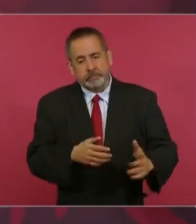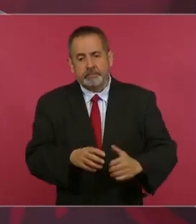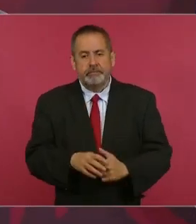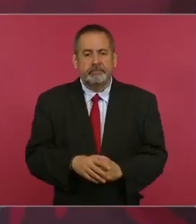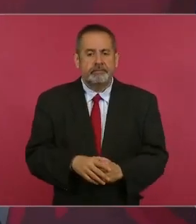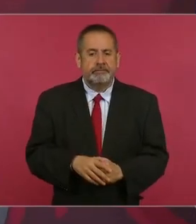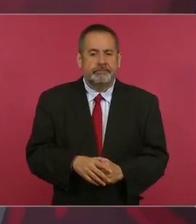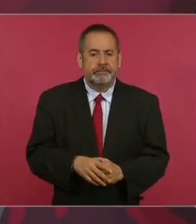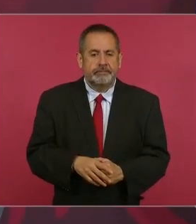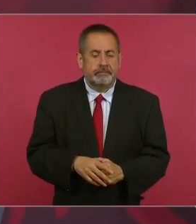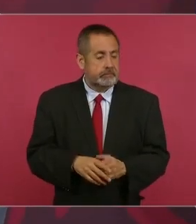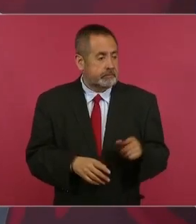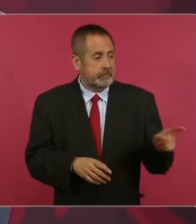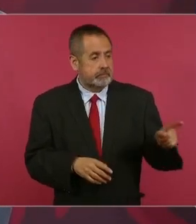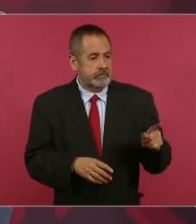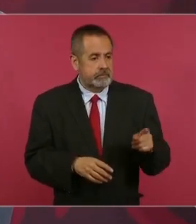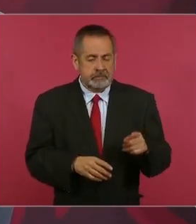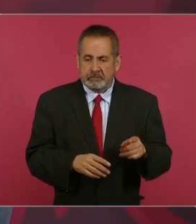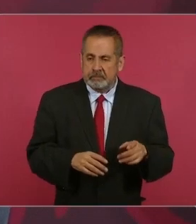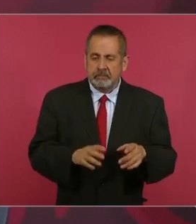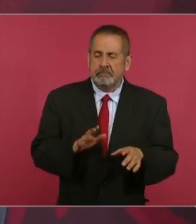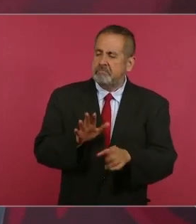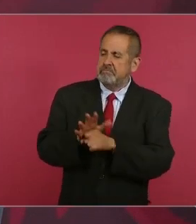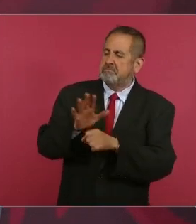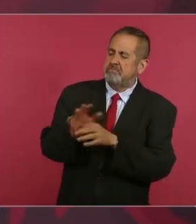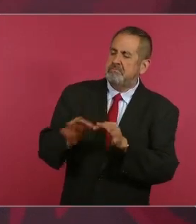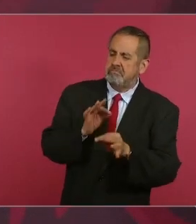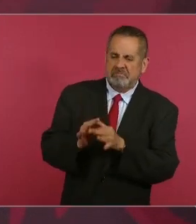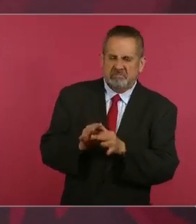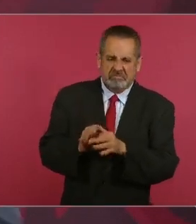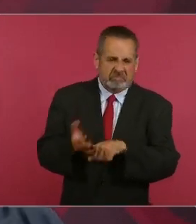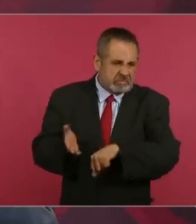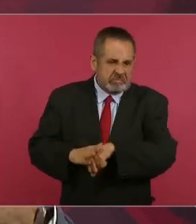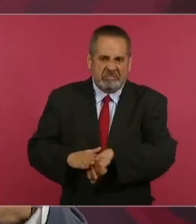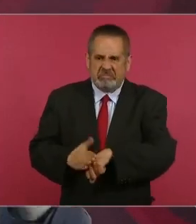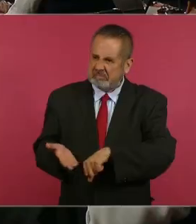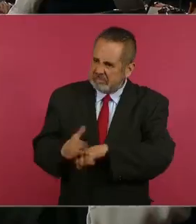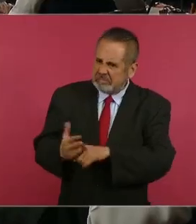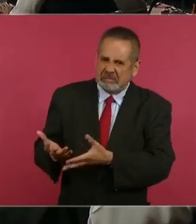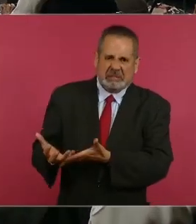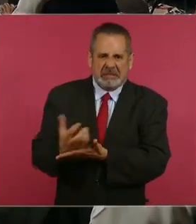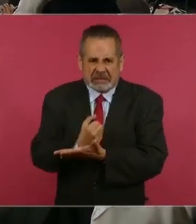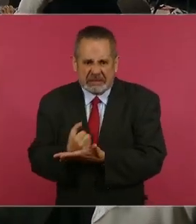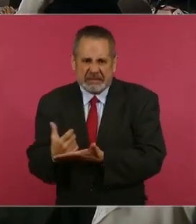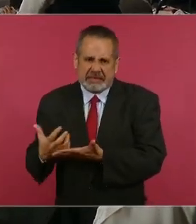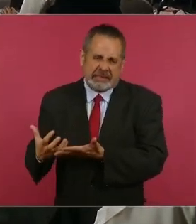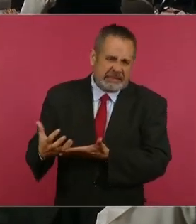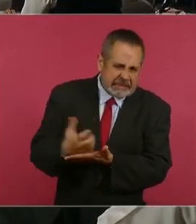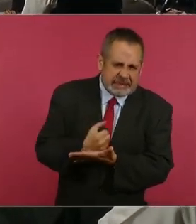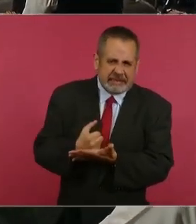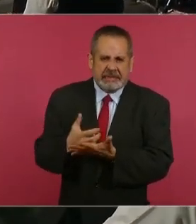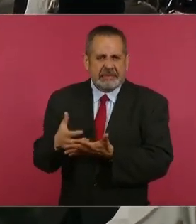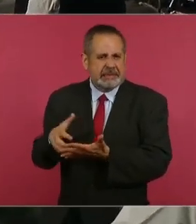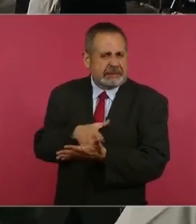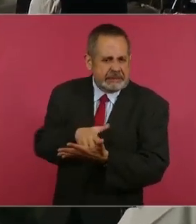y no tenían llenadera y era más y más y más y más.